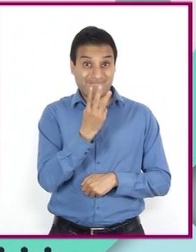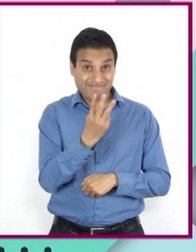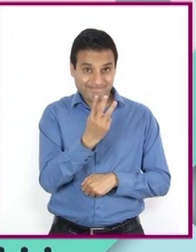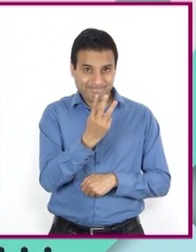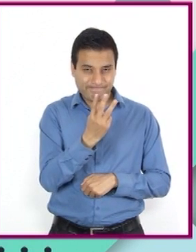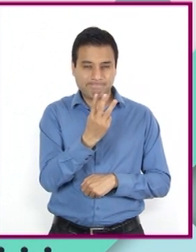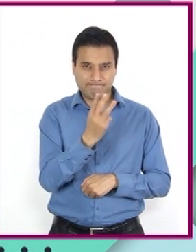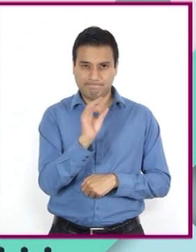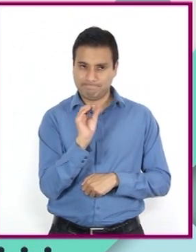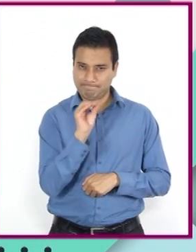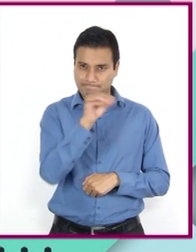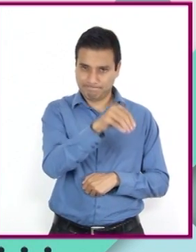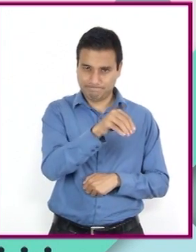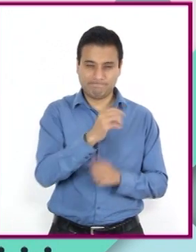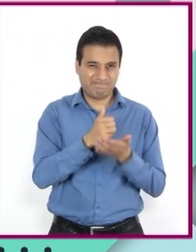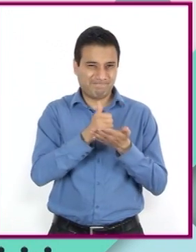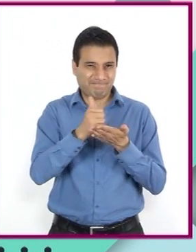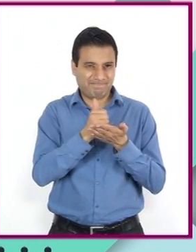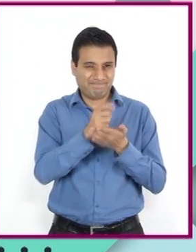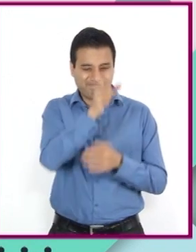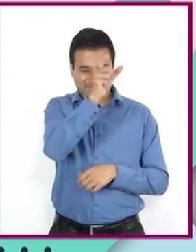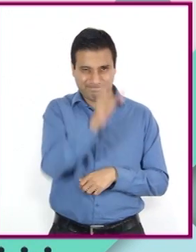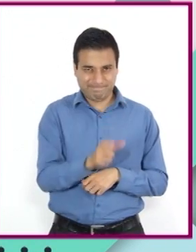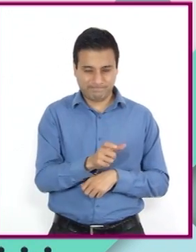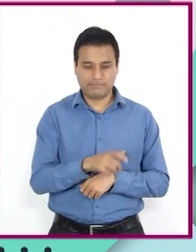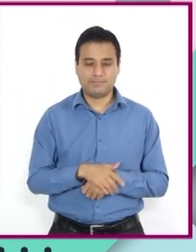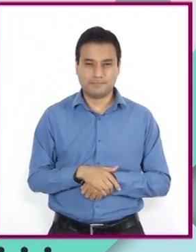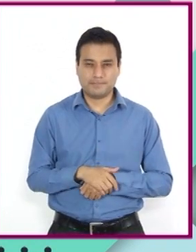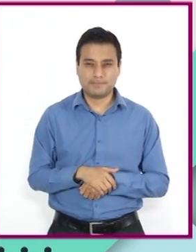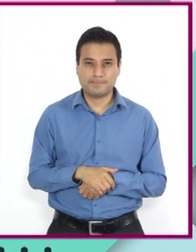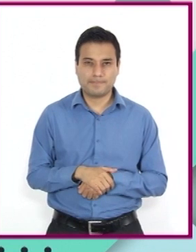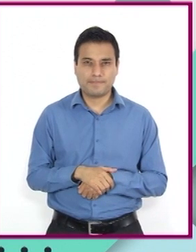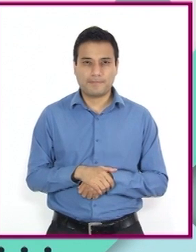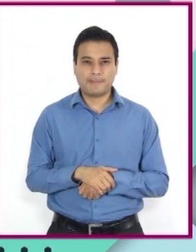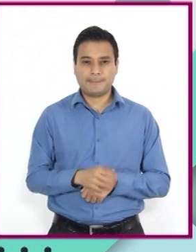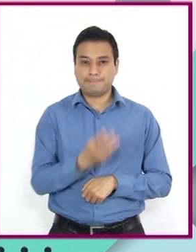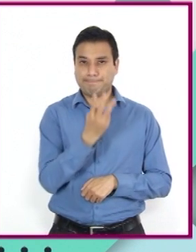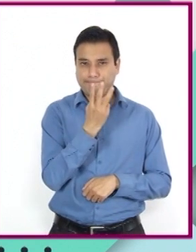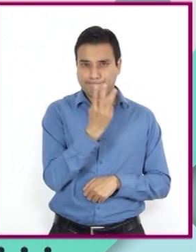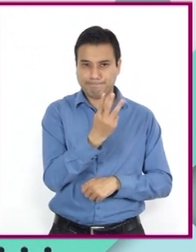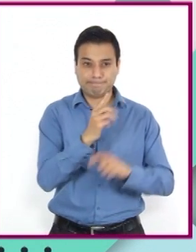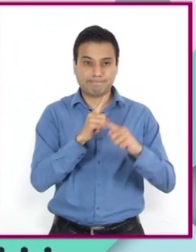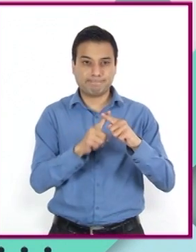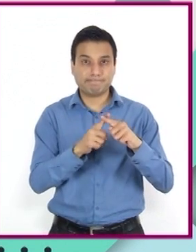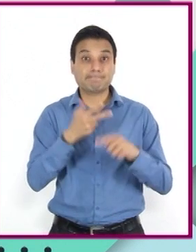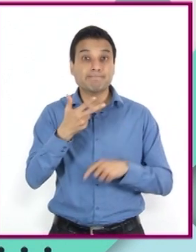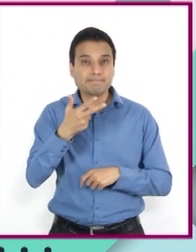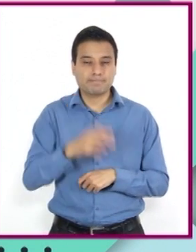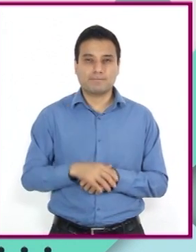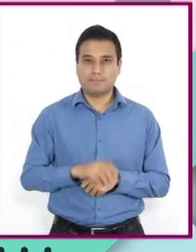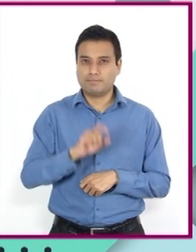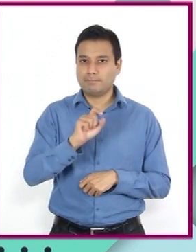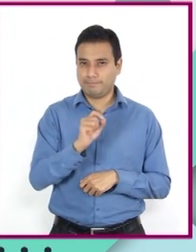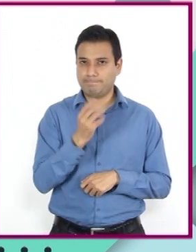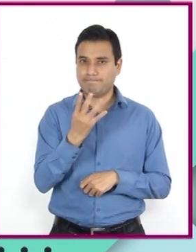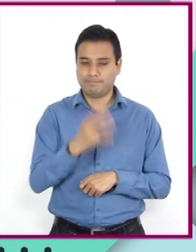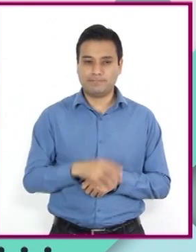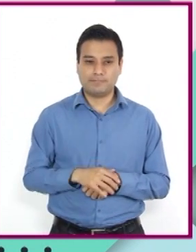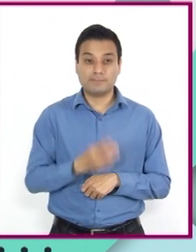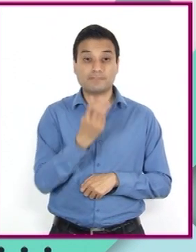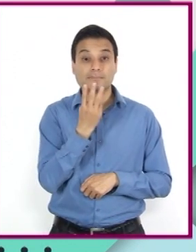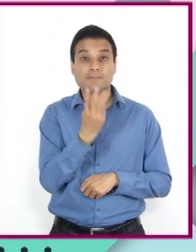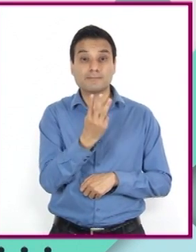que coloco en la columna azul, en el quinto renglón. Multiplico 3 por 8 igual a 24 y 3 por